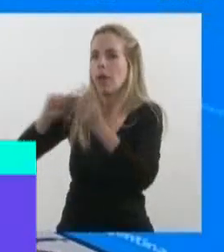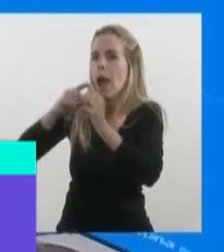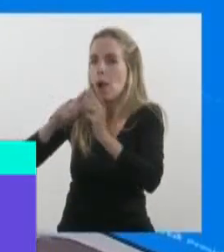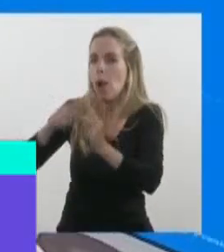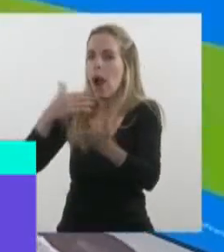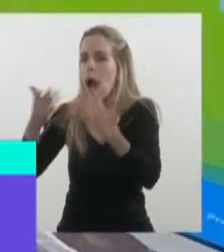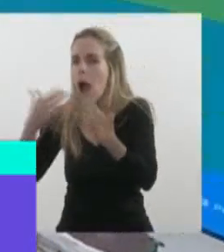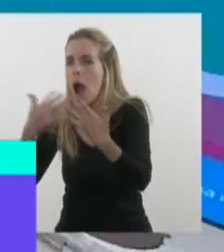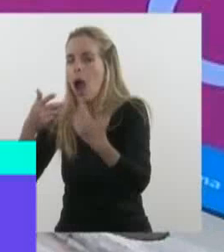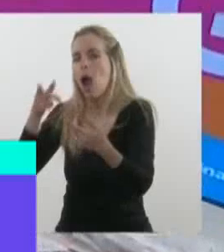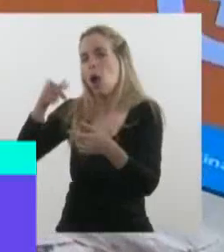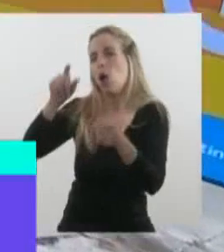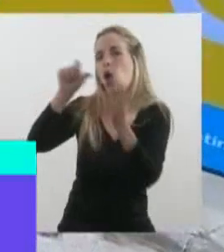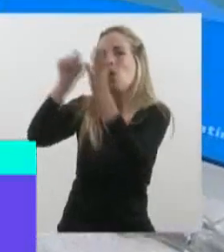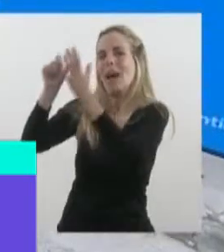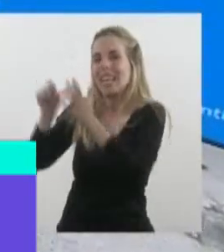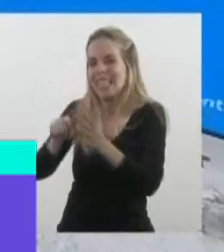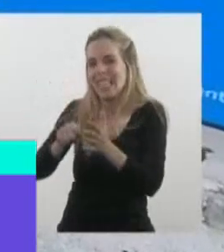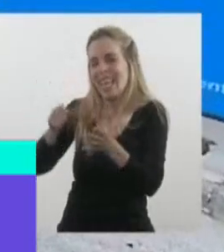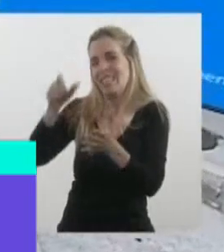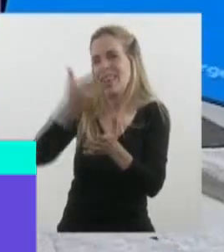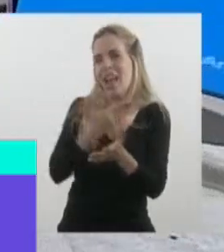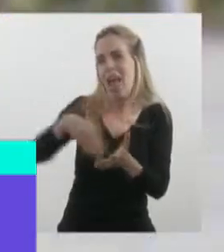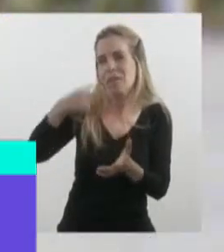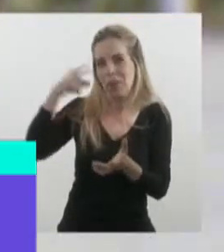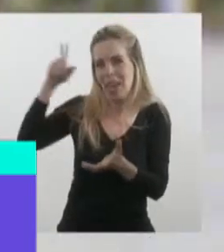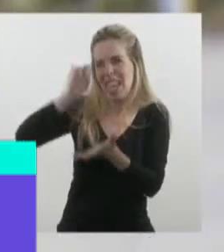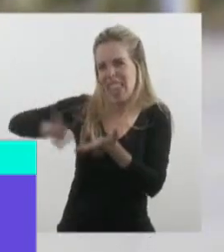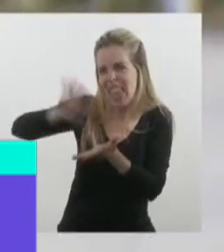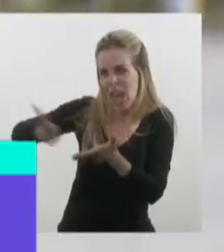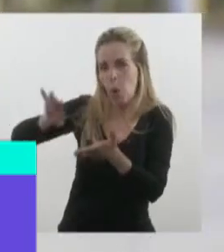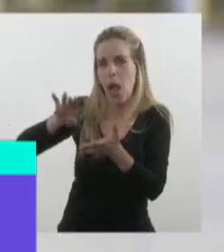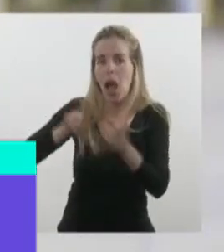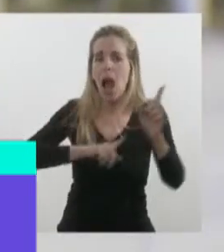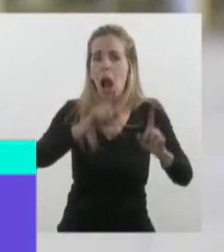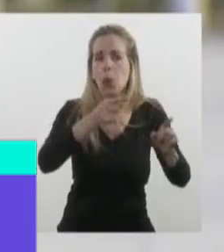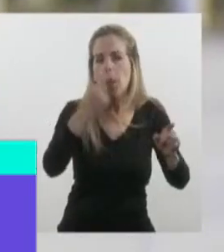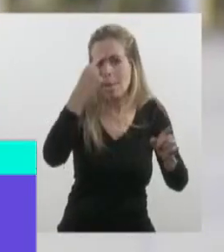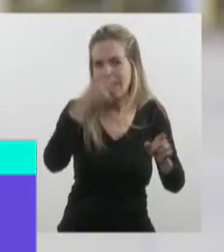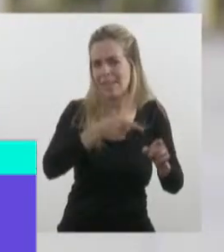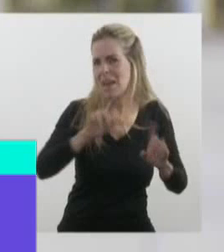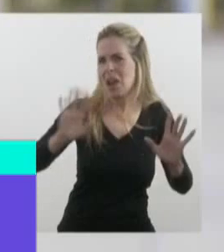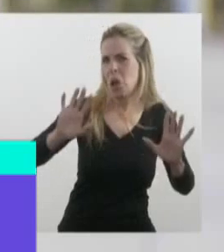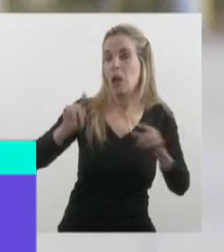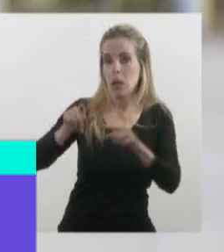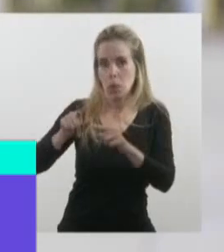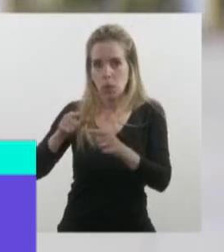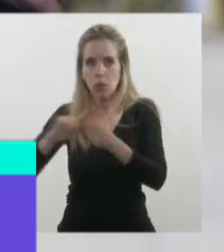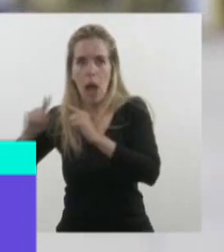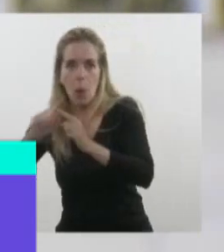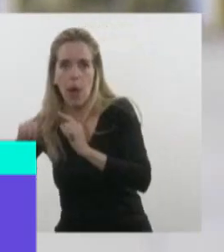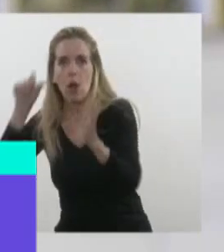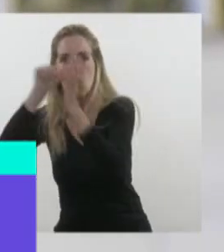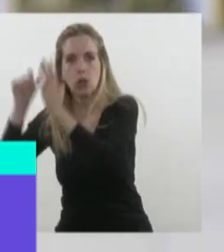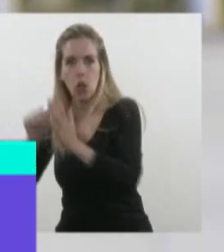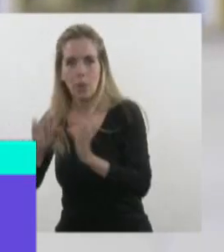agoreros decían: qué barbaridad, qué están pidiendo, es un disparate, es una locura. Pero cuando terminamos de discutir con los acreedores, todos